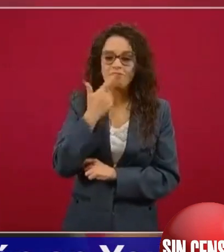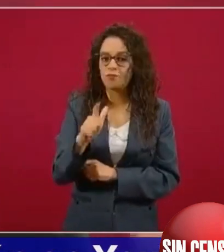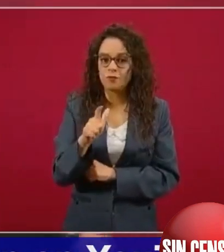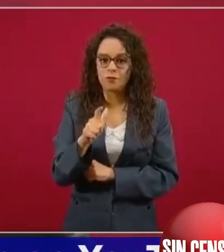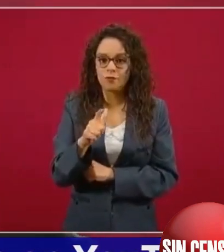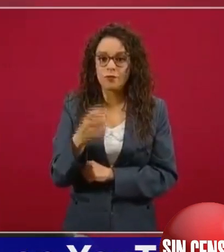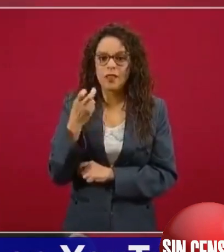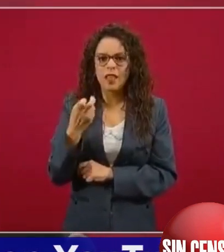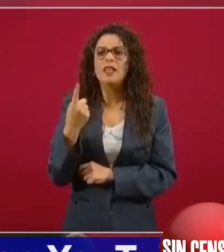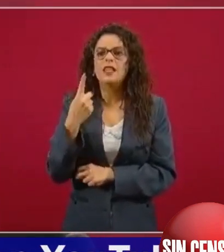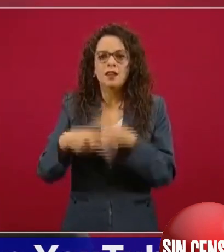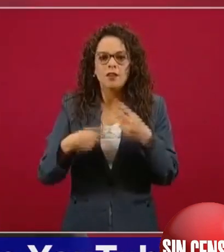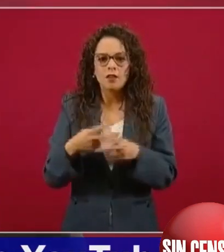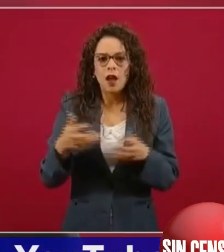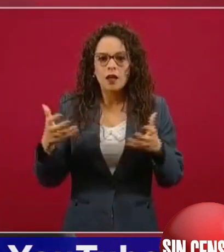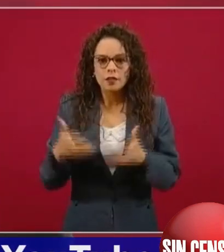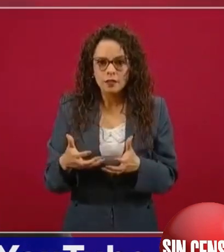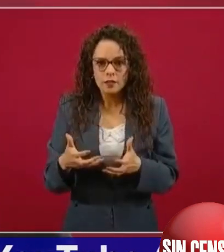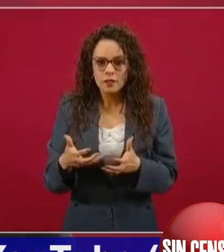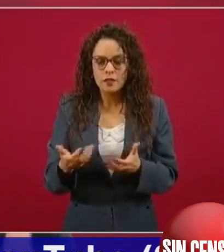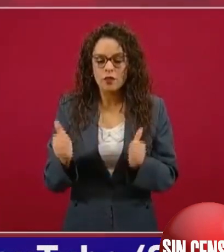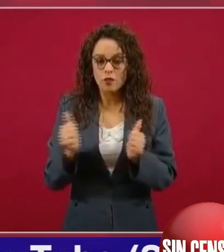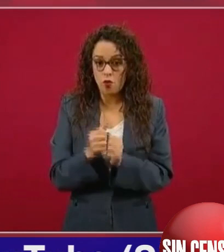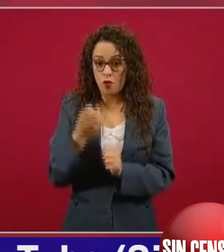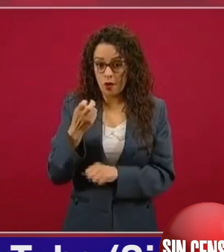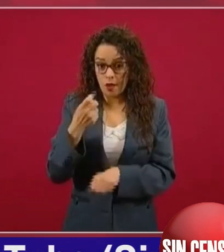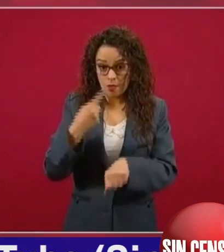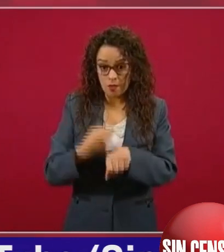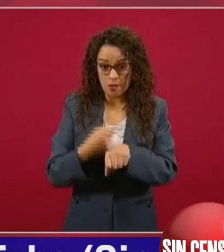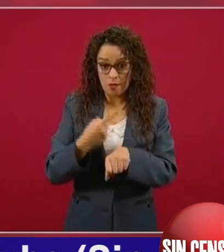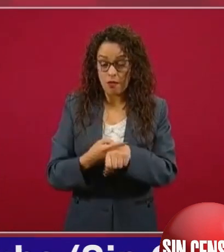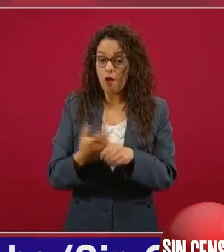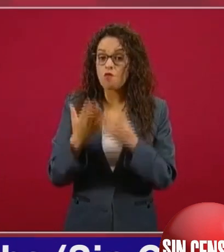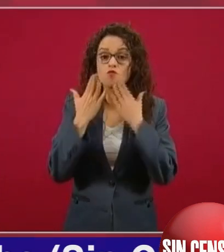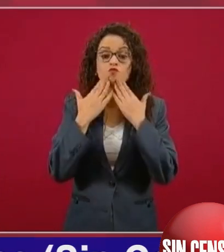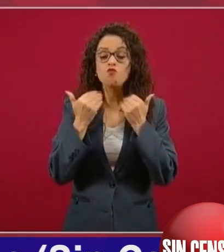para lograr aplanar la curva en una enfermedad para la que no hay